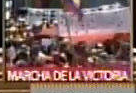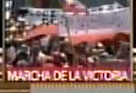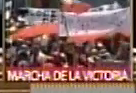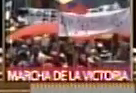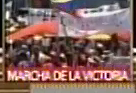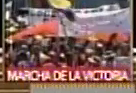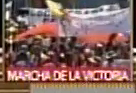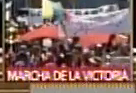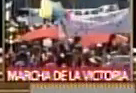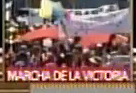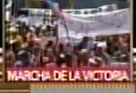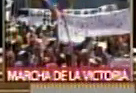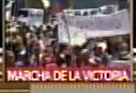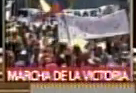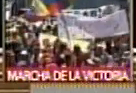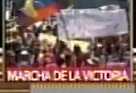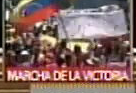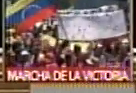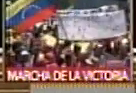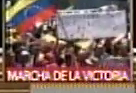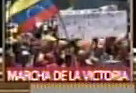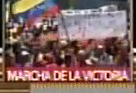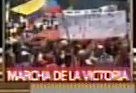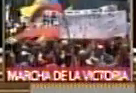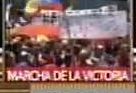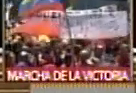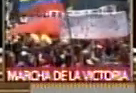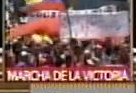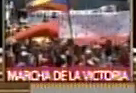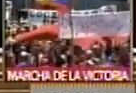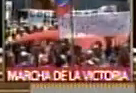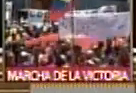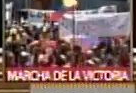¿Se oye algo raro, eh? ¿Ah?